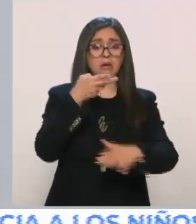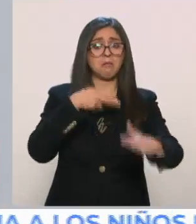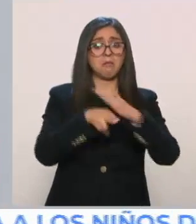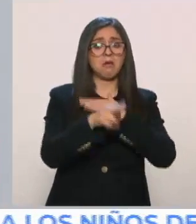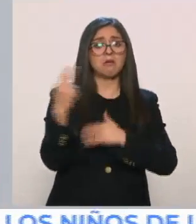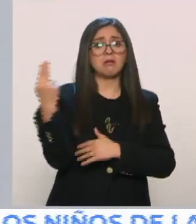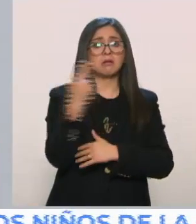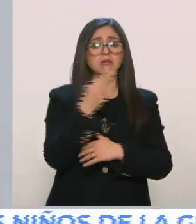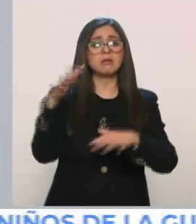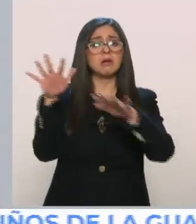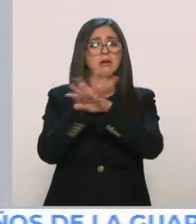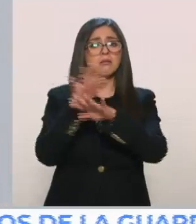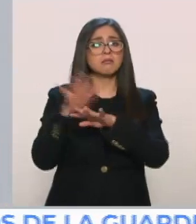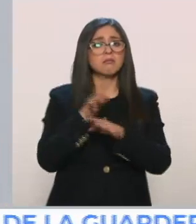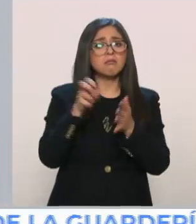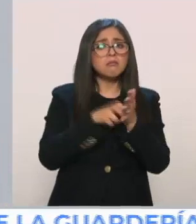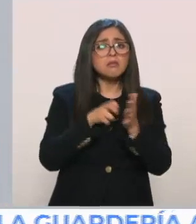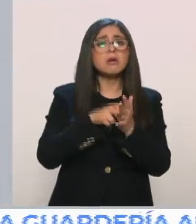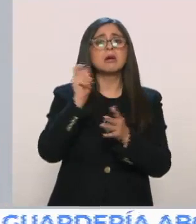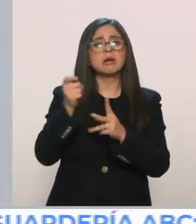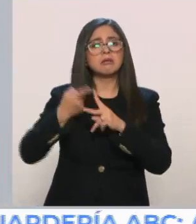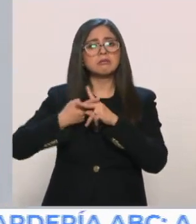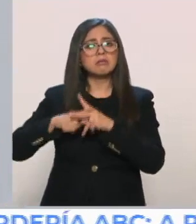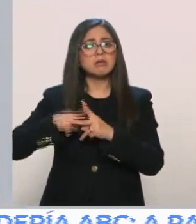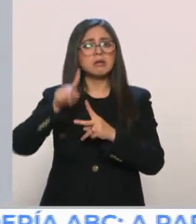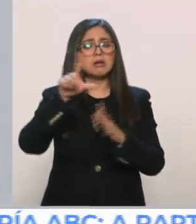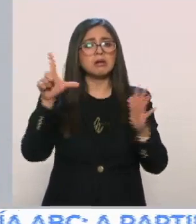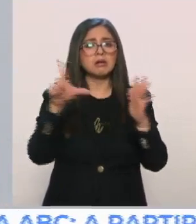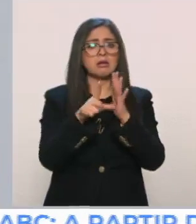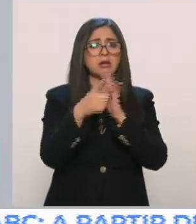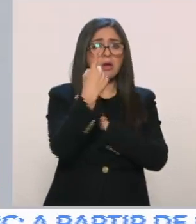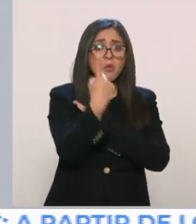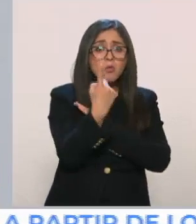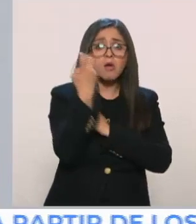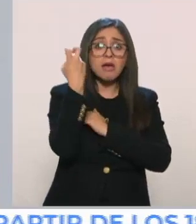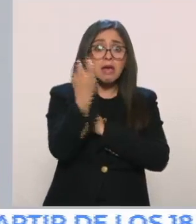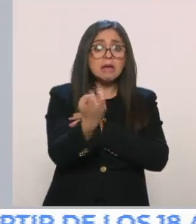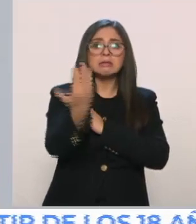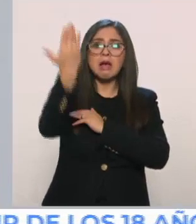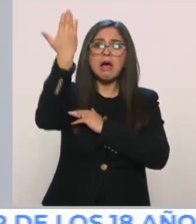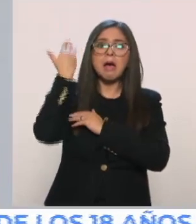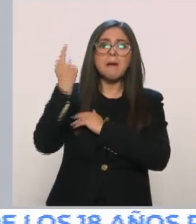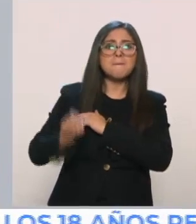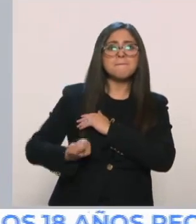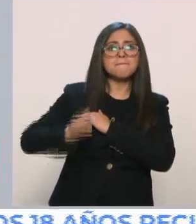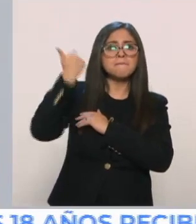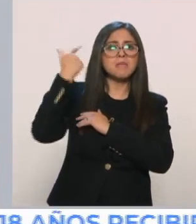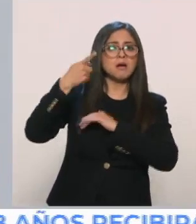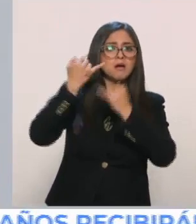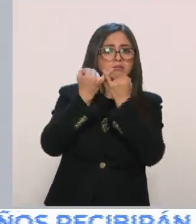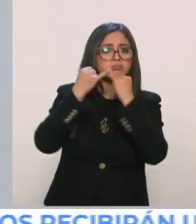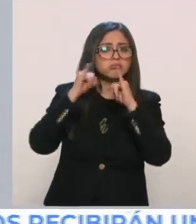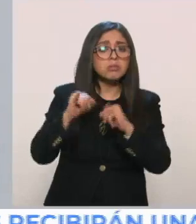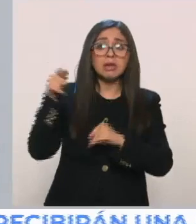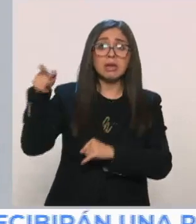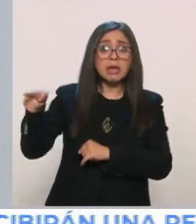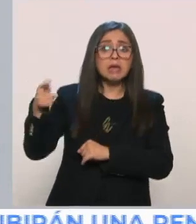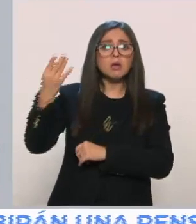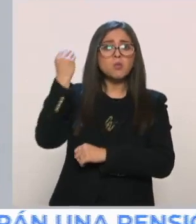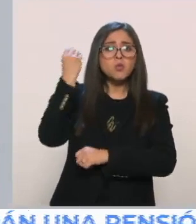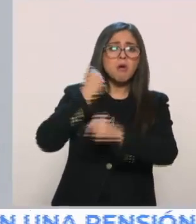empieza por la línea 1 precisamente porque es la línea que fue la primera que se inauguró, la que precisamente tiene más años